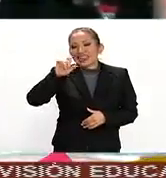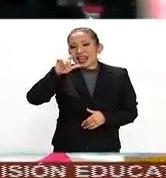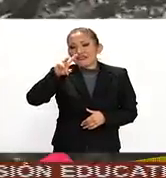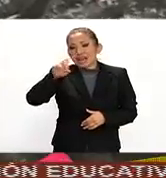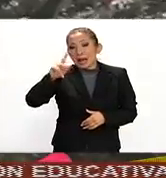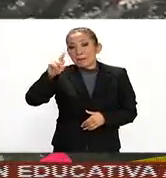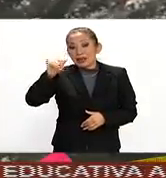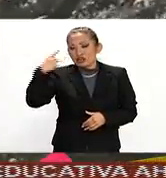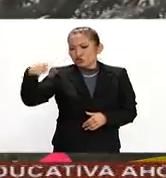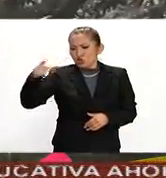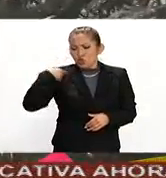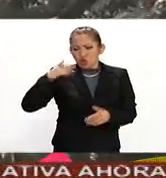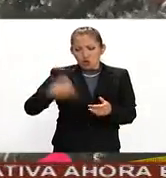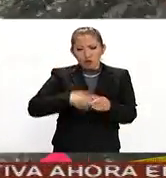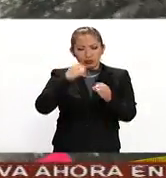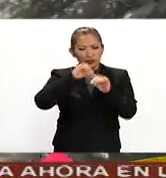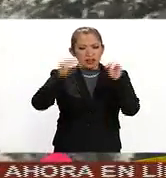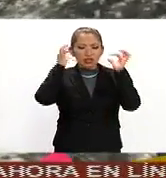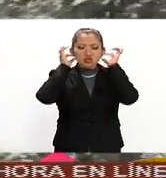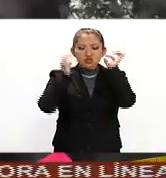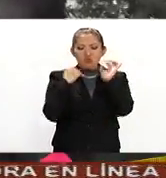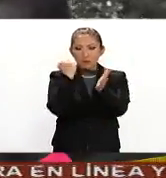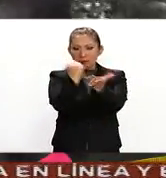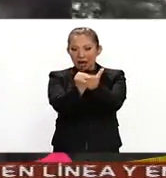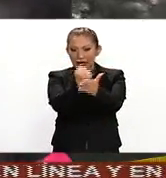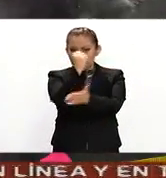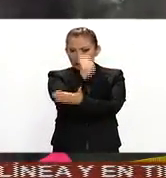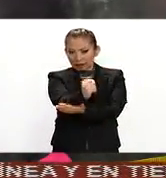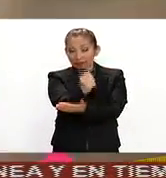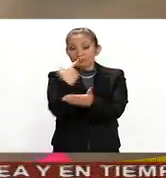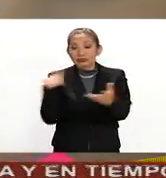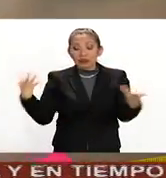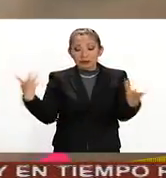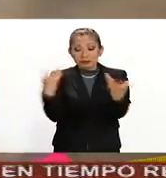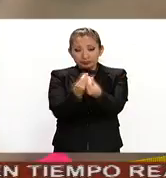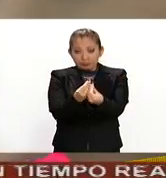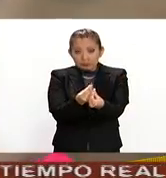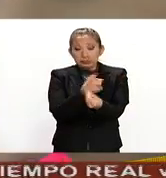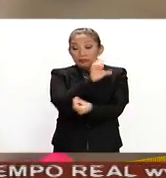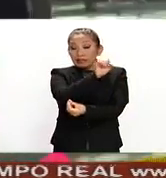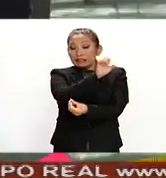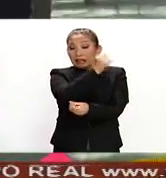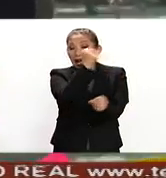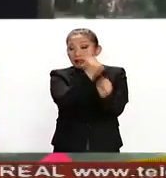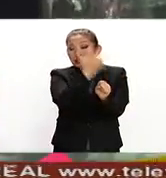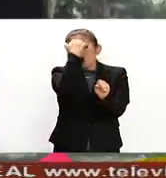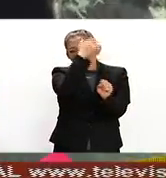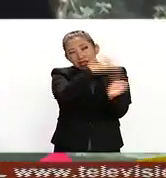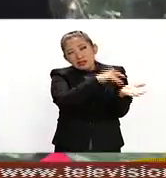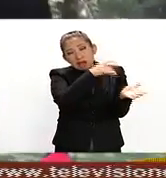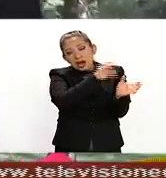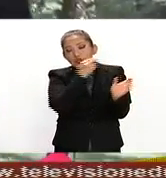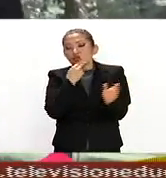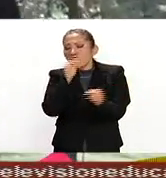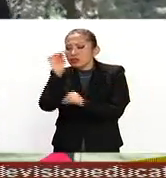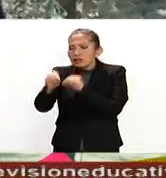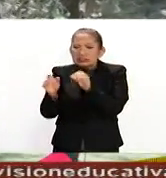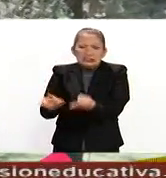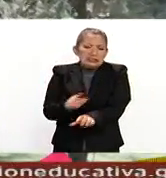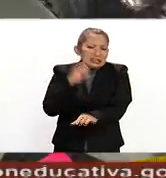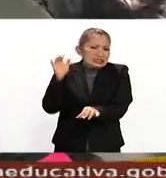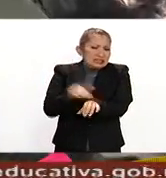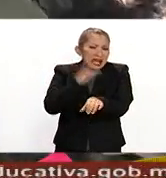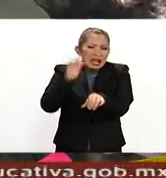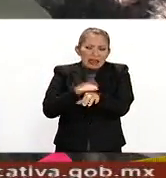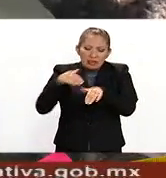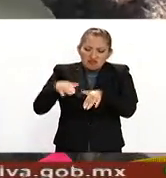decide crear su propia línea de accesorios en una marca, reuniendo así 60 años de experiencia y aplicando excelentes